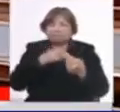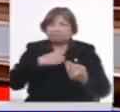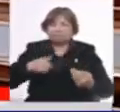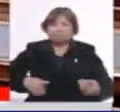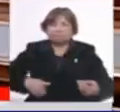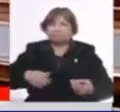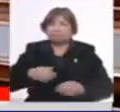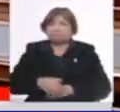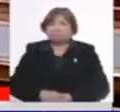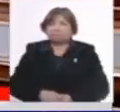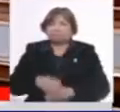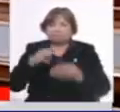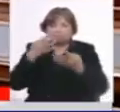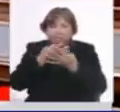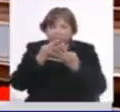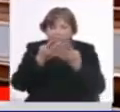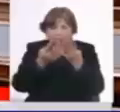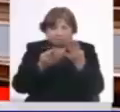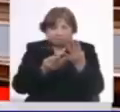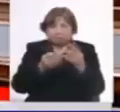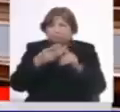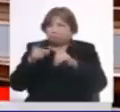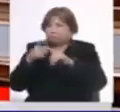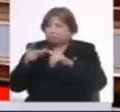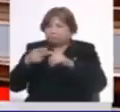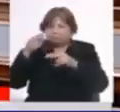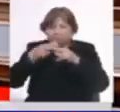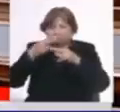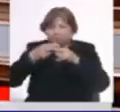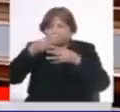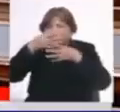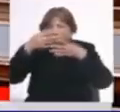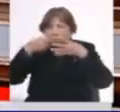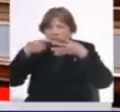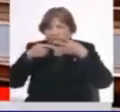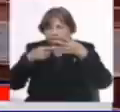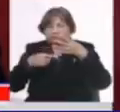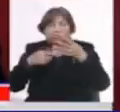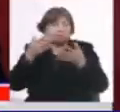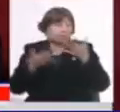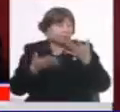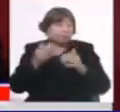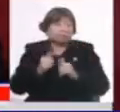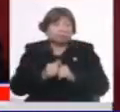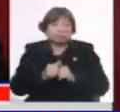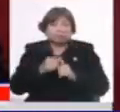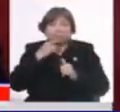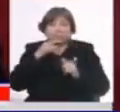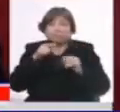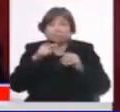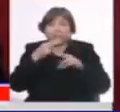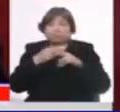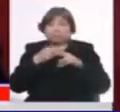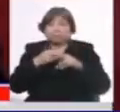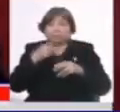presidente se barajaron, como he dicho, varios nombres. Incluso no se barajó el